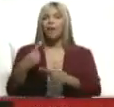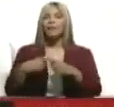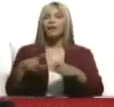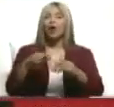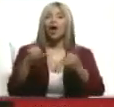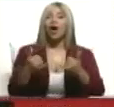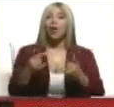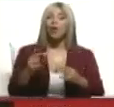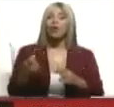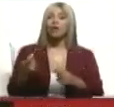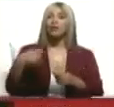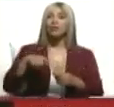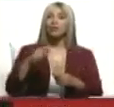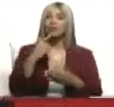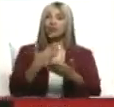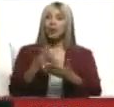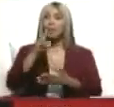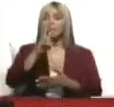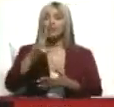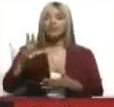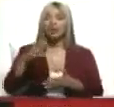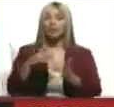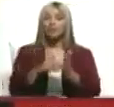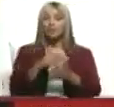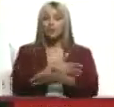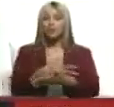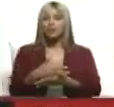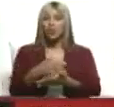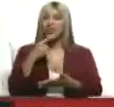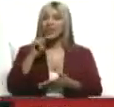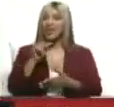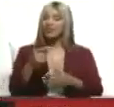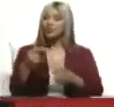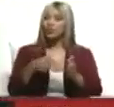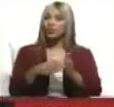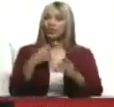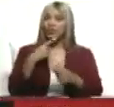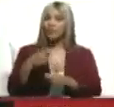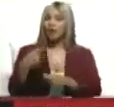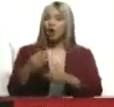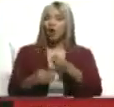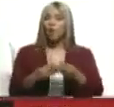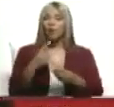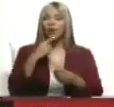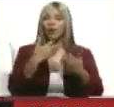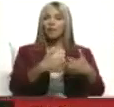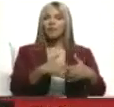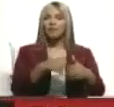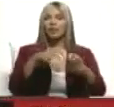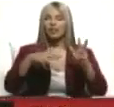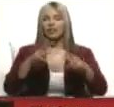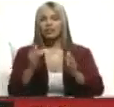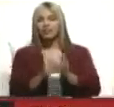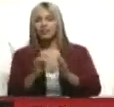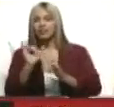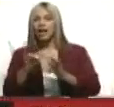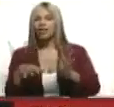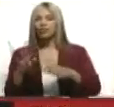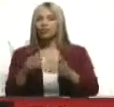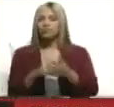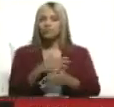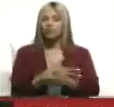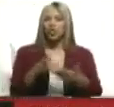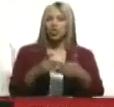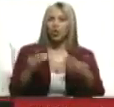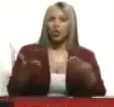una deuda exigible de 23.000 millones. Y esa sí no es pagable, porque la empresa vale entre 13.000, 14.000, 15.000